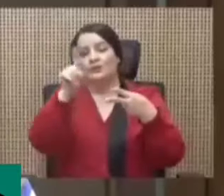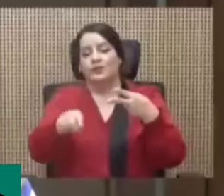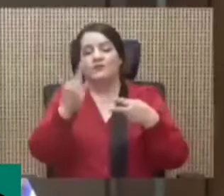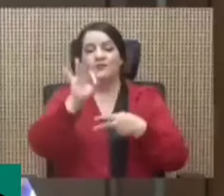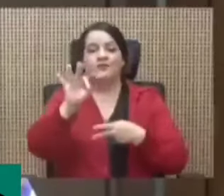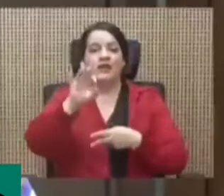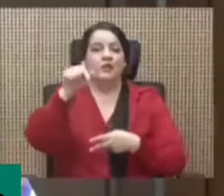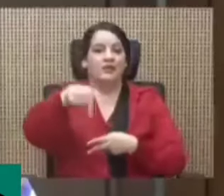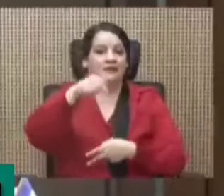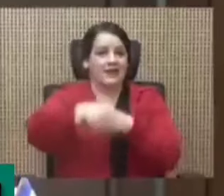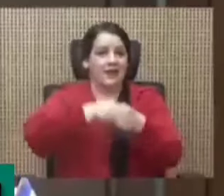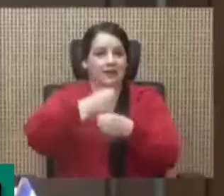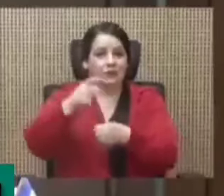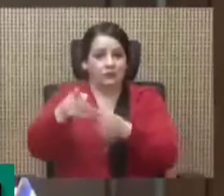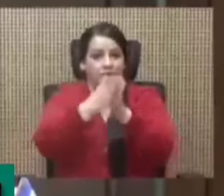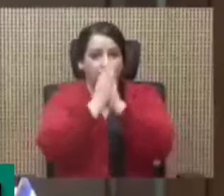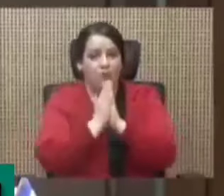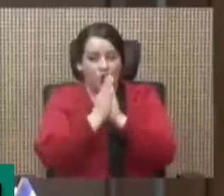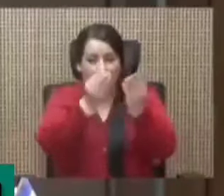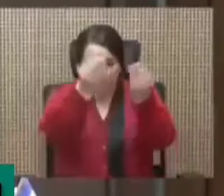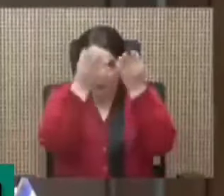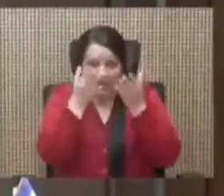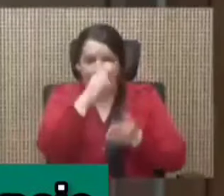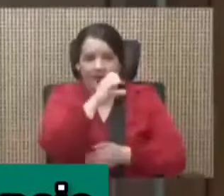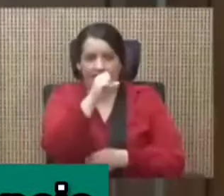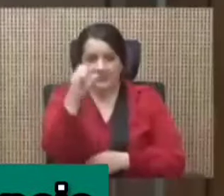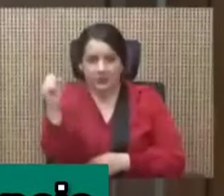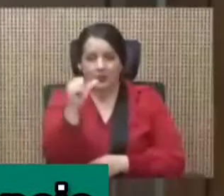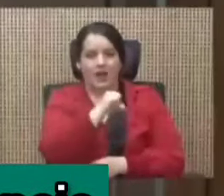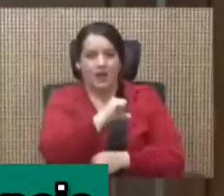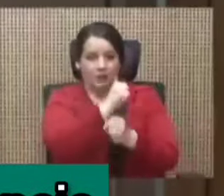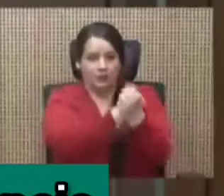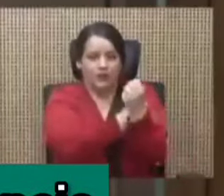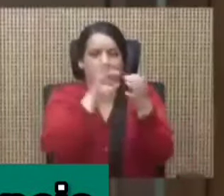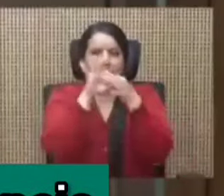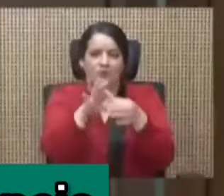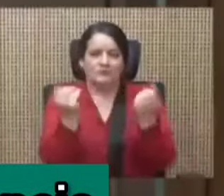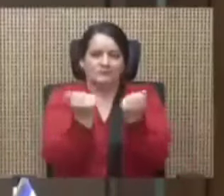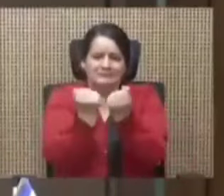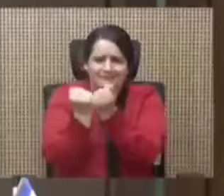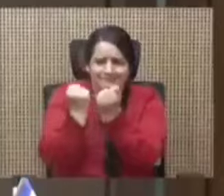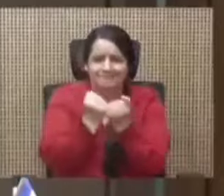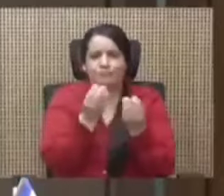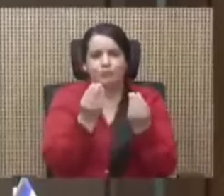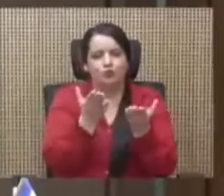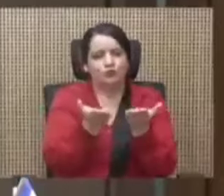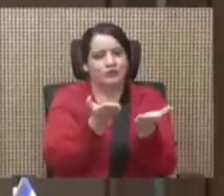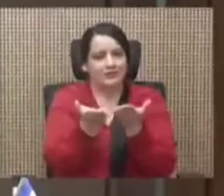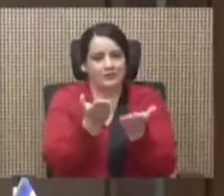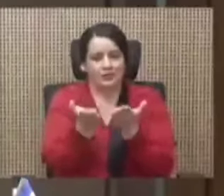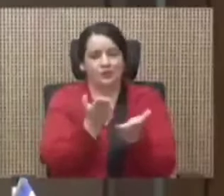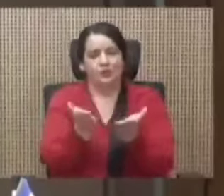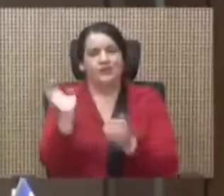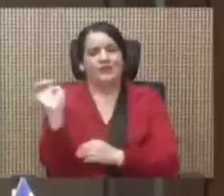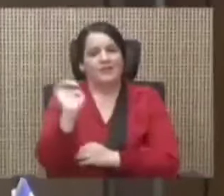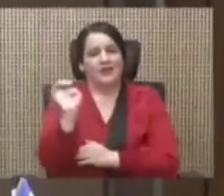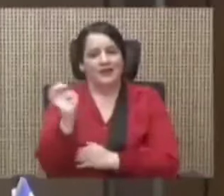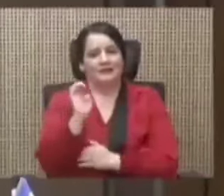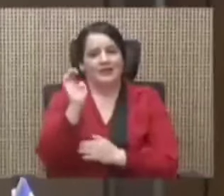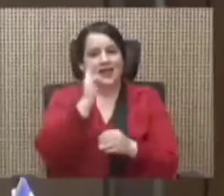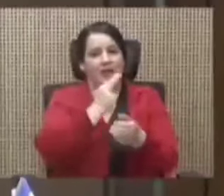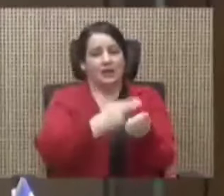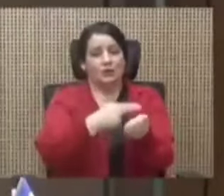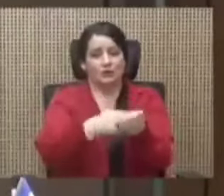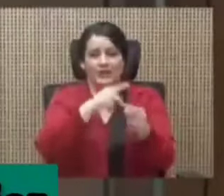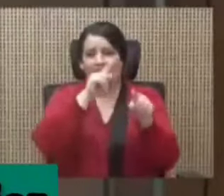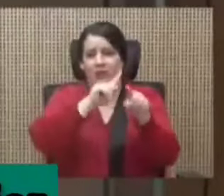cuentas a las autoridades de la Caja Costarricense del Seguro Social por la saturación de los servicios de emergencia en varios hospitales. Yo creo que usted lo